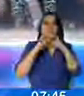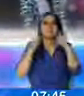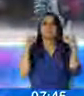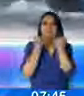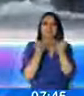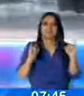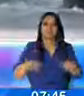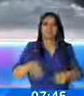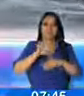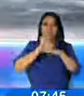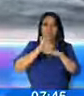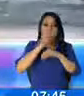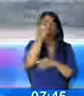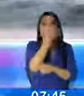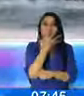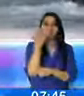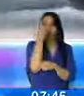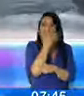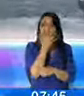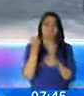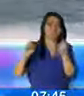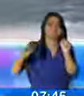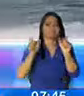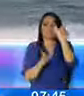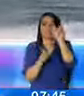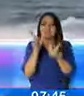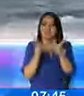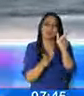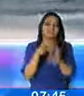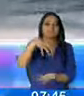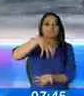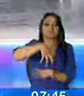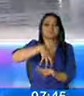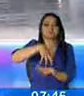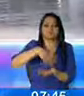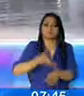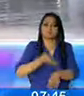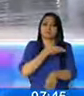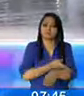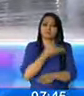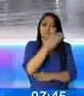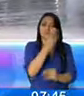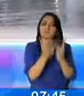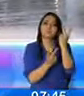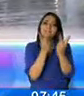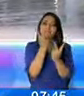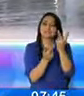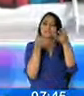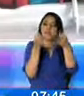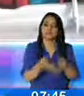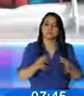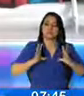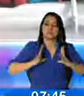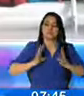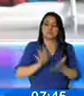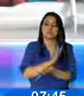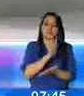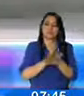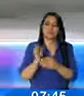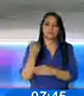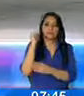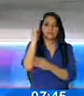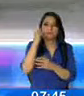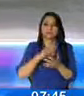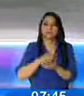independencia en esmeraldas hay altas expectativas en una provincia que ya registra visitas por la temporada de vacaciones escolares de la Sierra